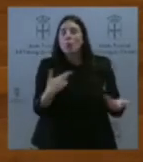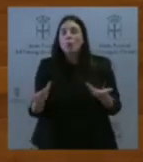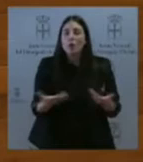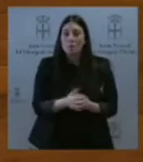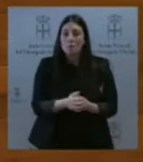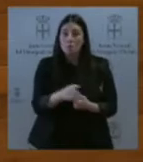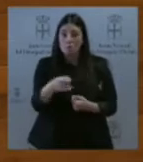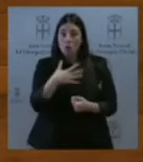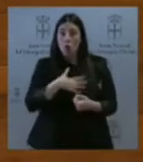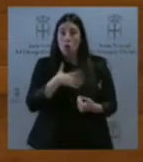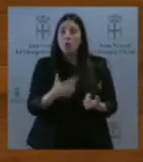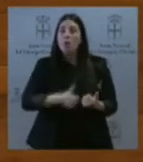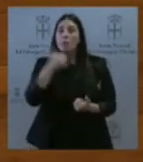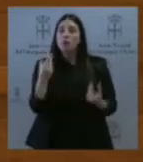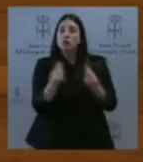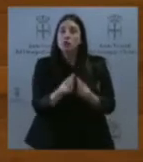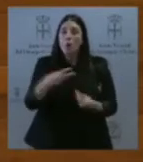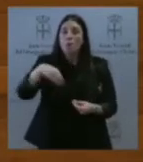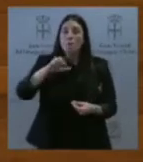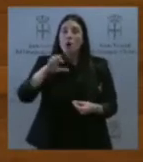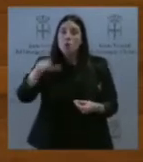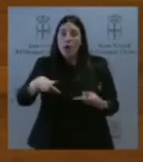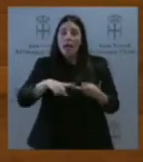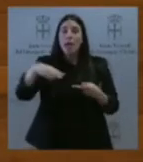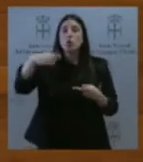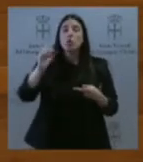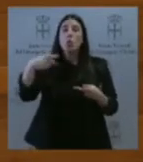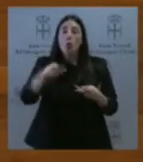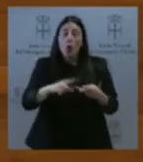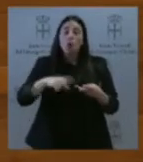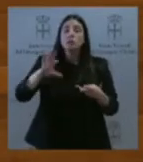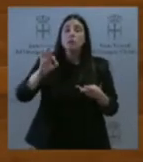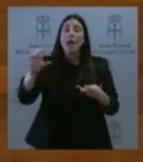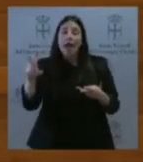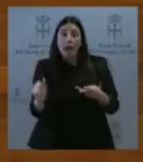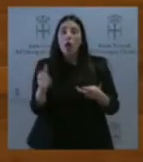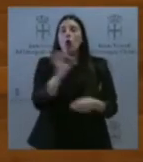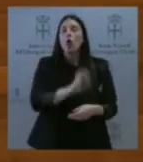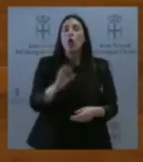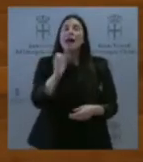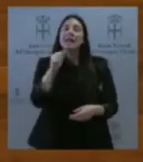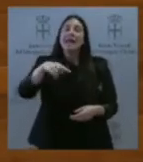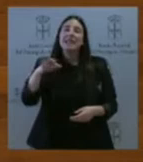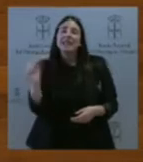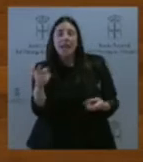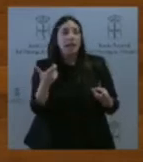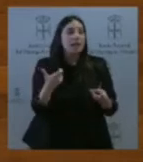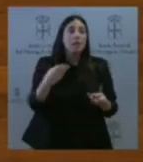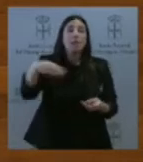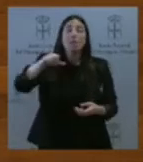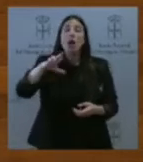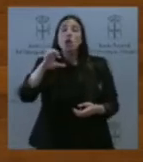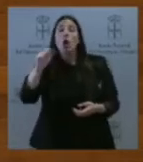Manuel Maurín y Rubón Vega o en compañía de Alfredo Cantelli, José Luis Costillas y Mario Arias? ¿Tiene usted criterio propio